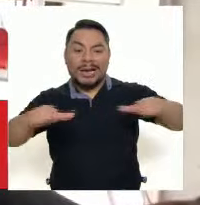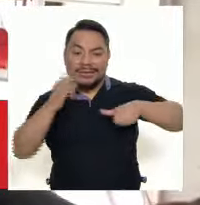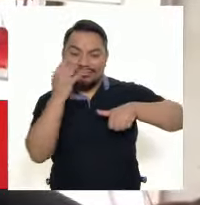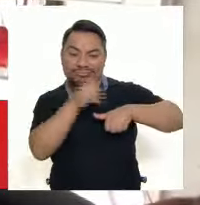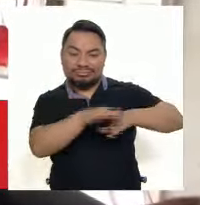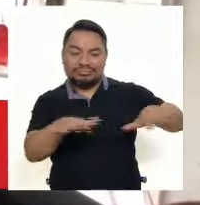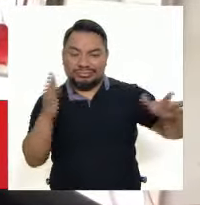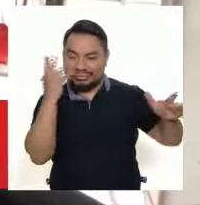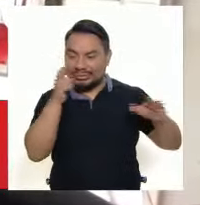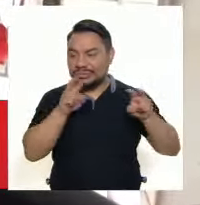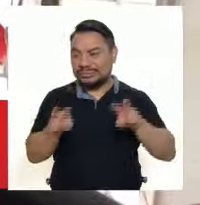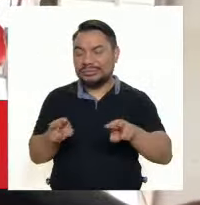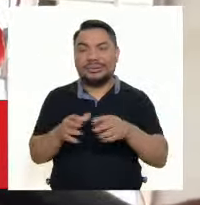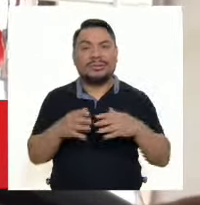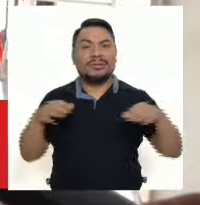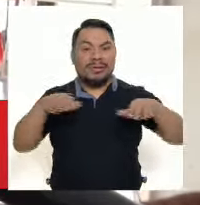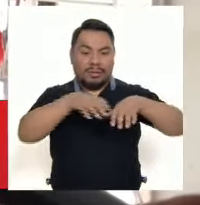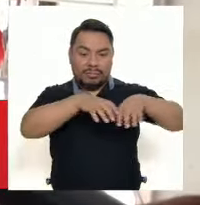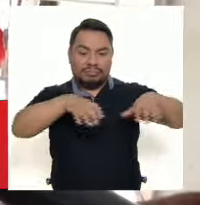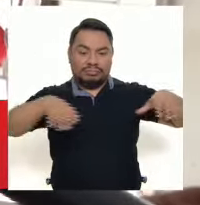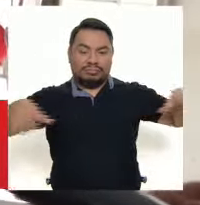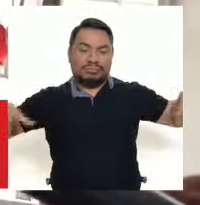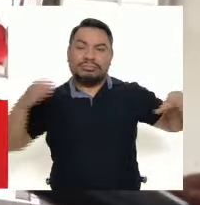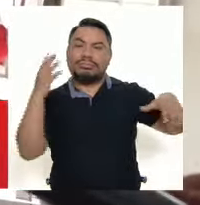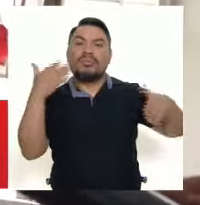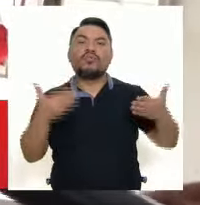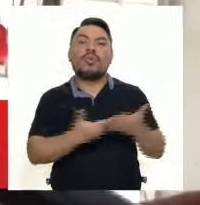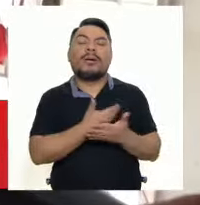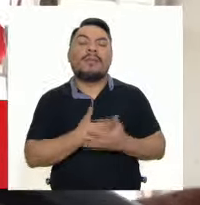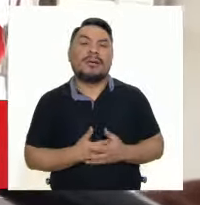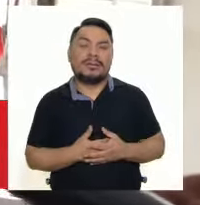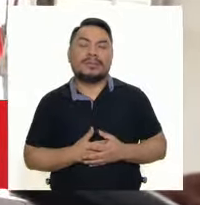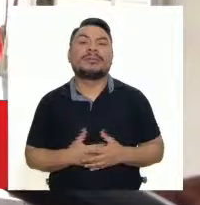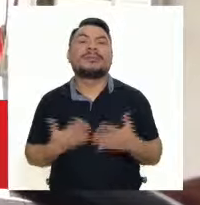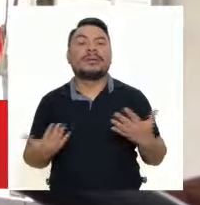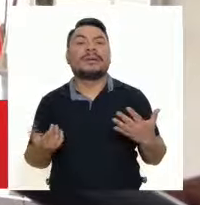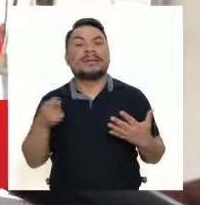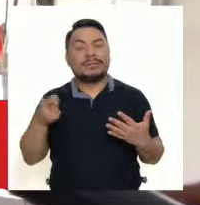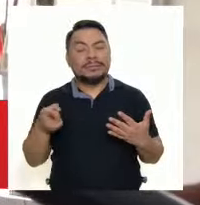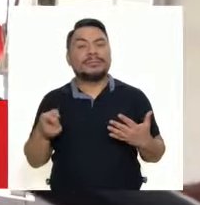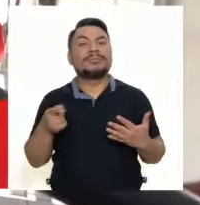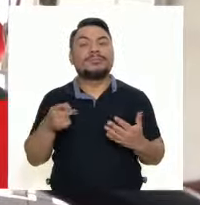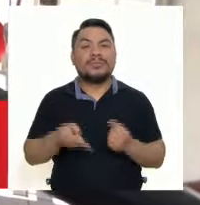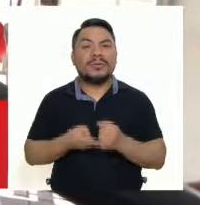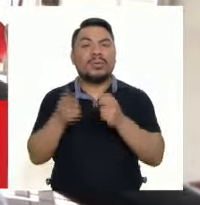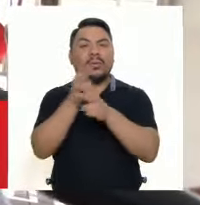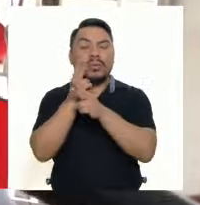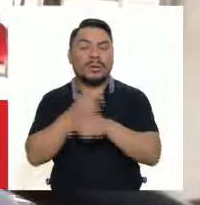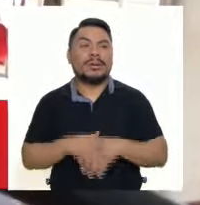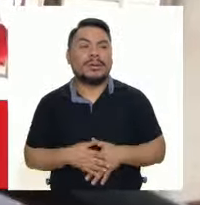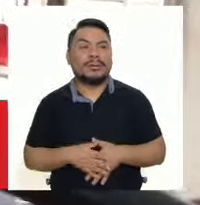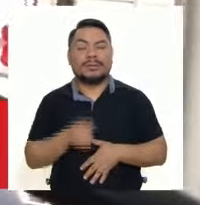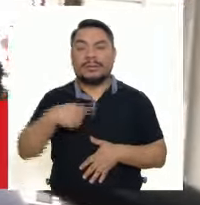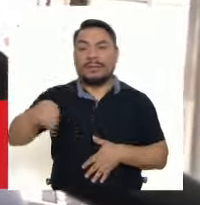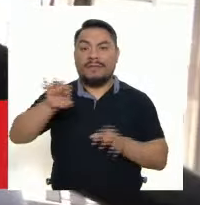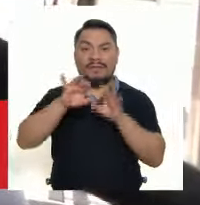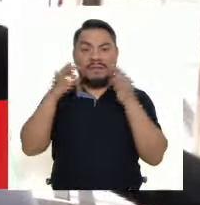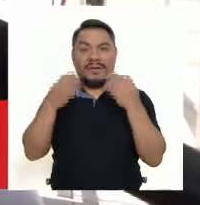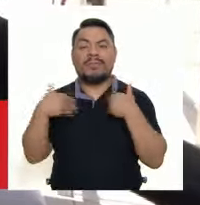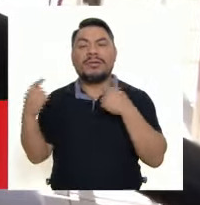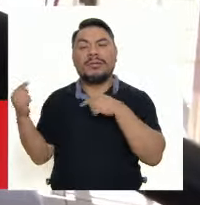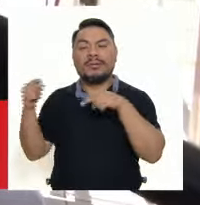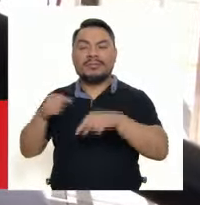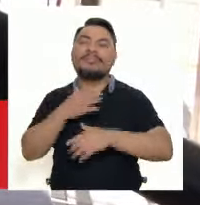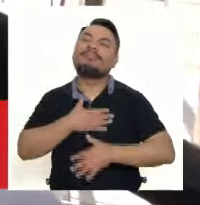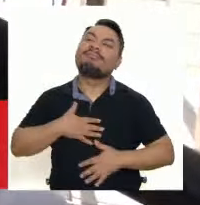está ahora trayendo un malecón muy moderno y sobre todo con seguridad para que las familias puedan venir